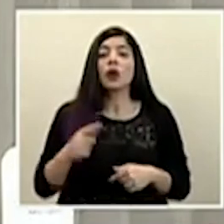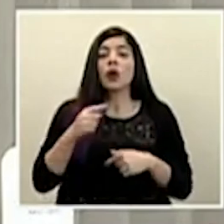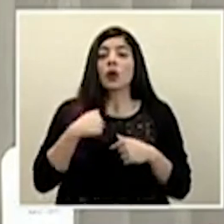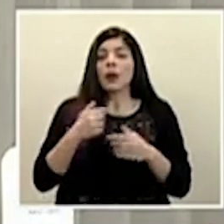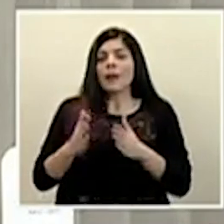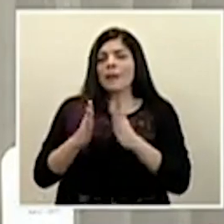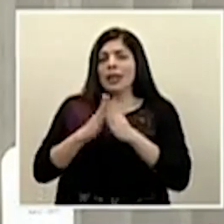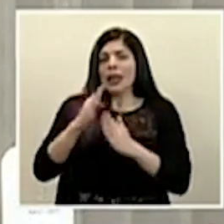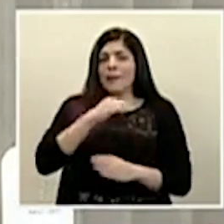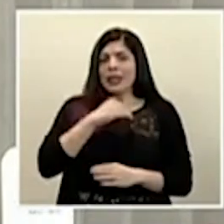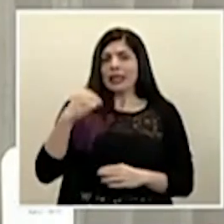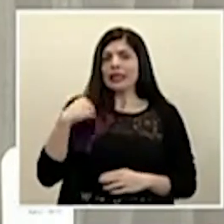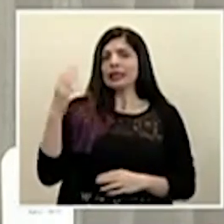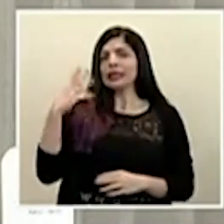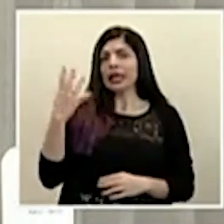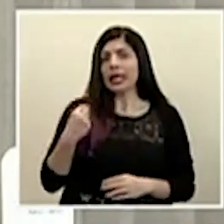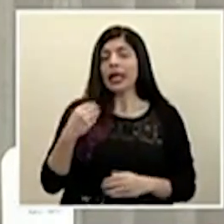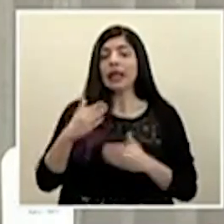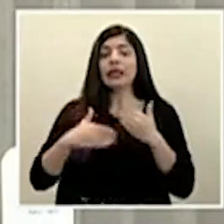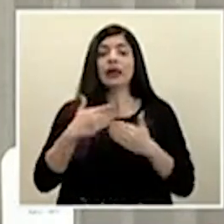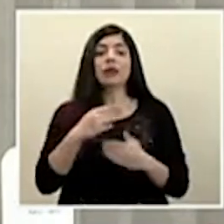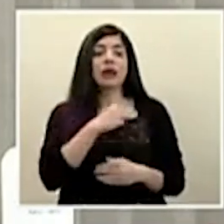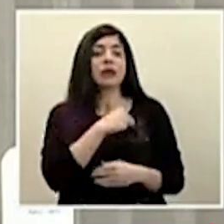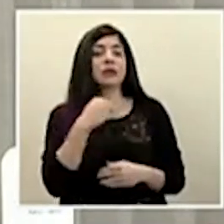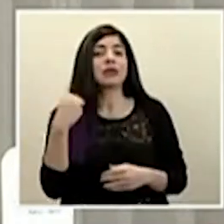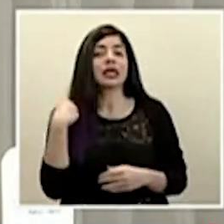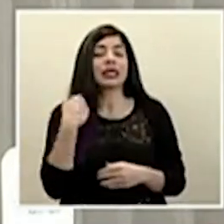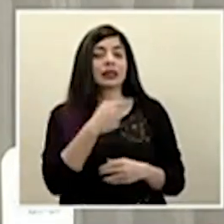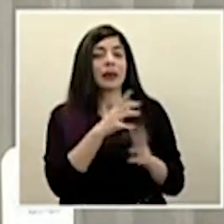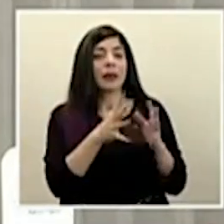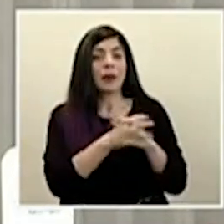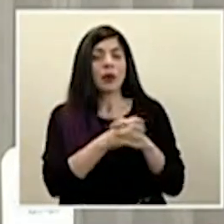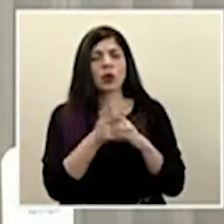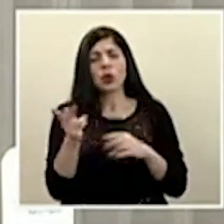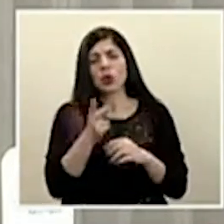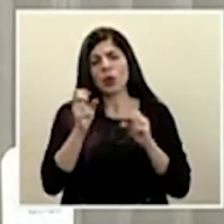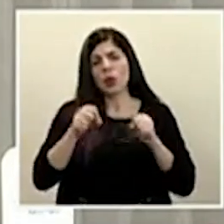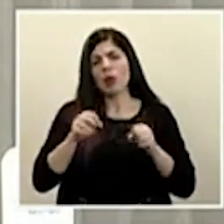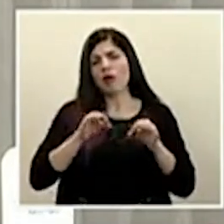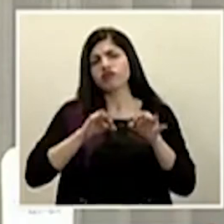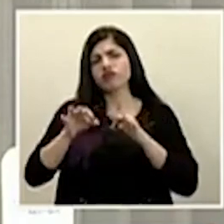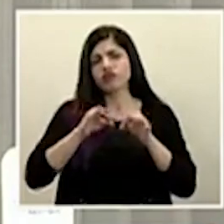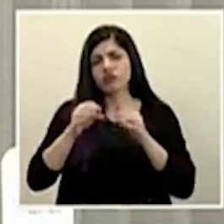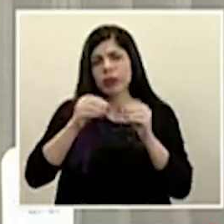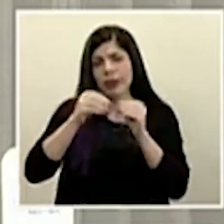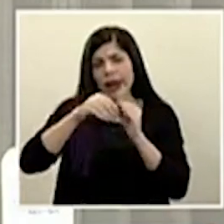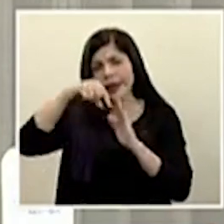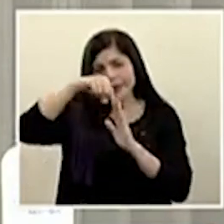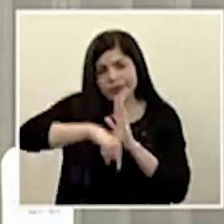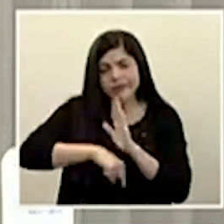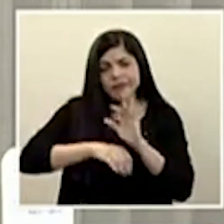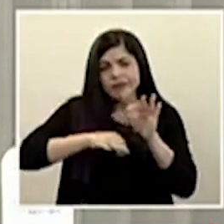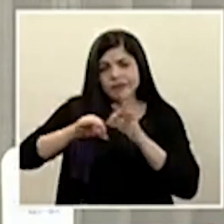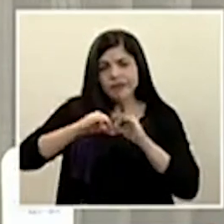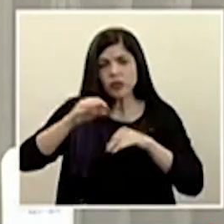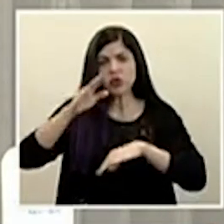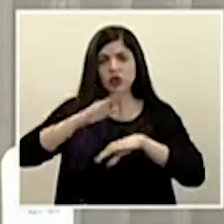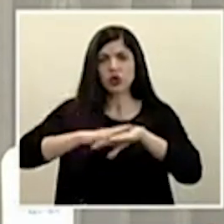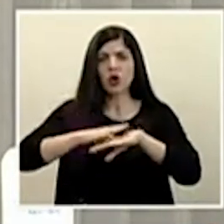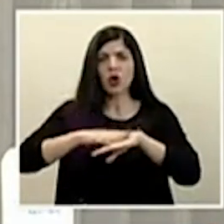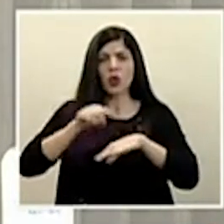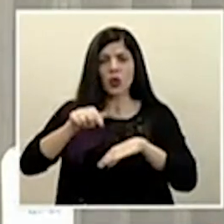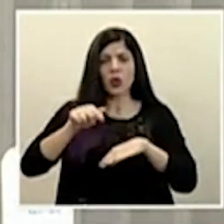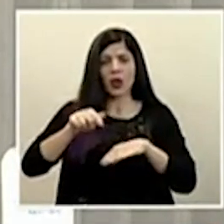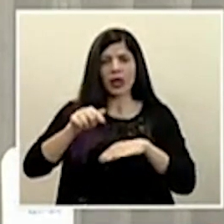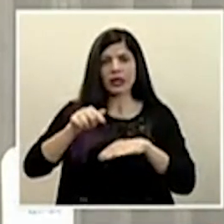pediría a la ministra Dinarte y luego al ministro Bermúdez que puedan referirse a más de los detalles que hay sobre